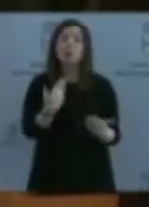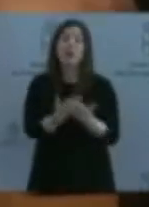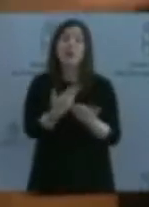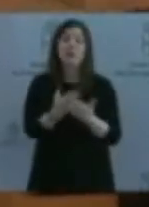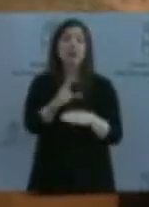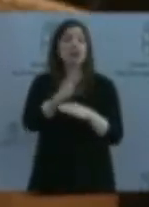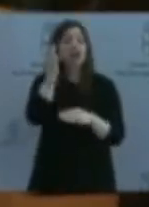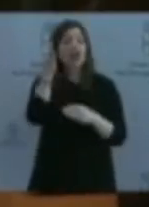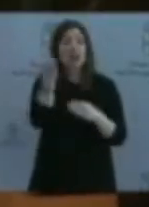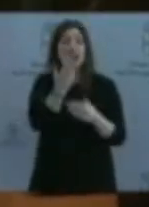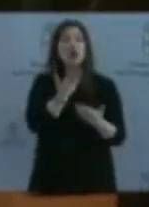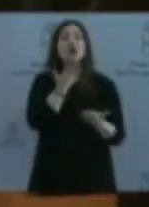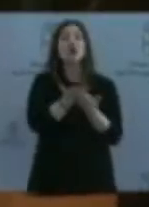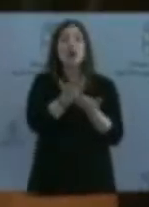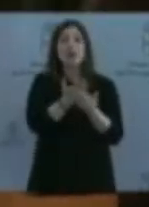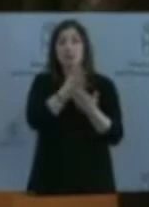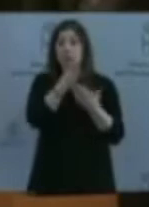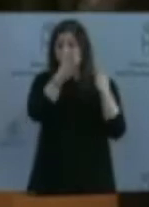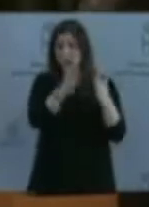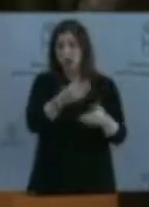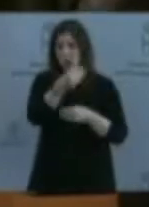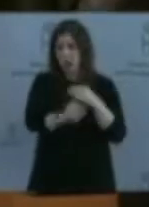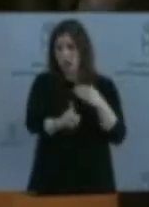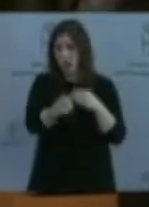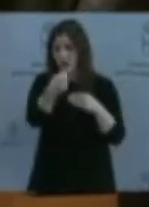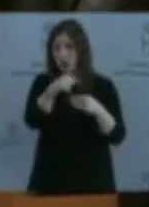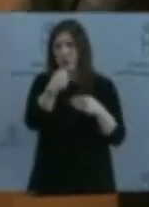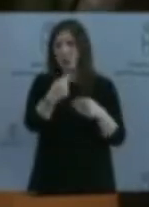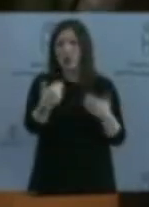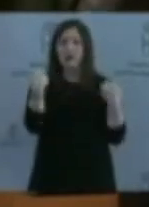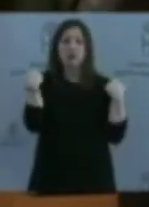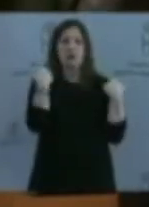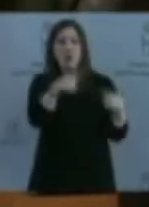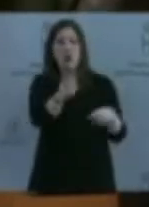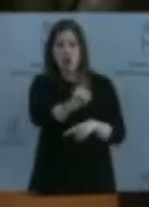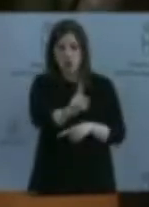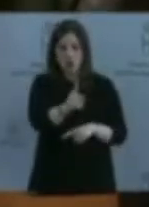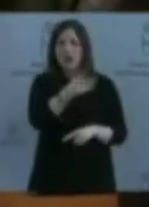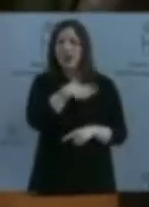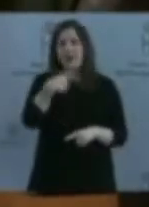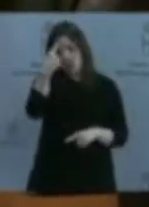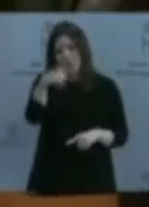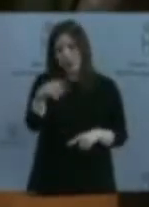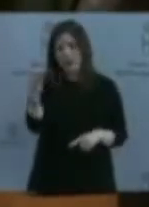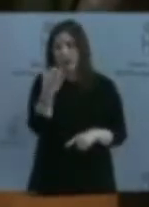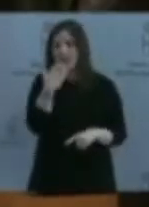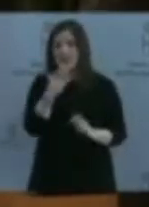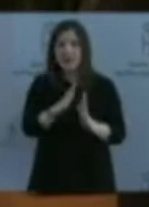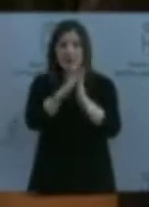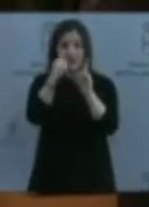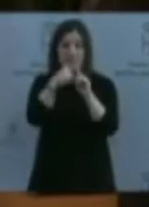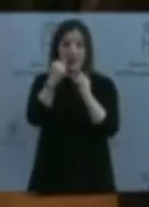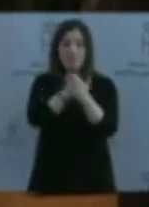no estamos responsabilizándolos a ustedes, sino lo que queremos saber es si la Iglesia lo matriculó, porque venimos viendo aquí en esta